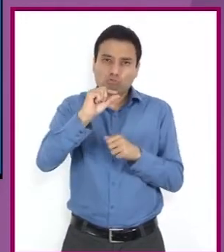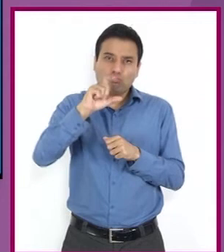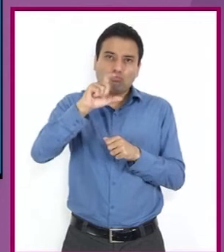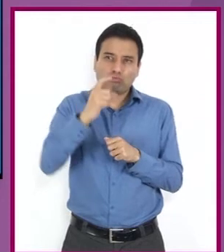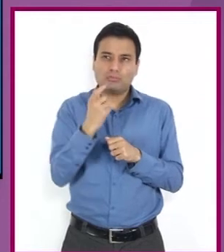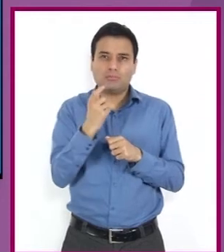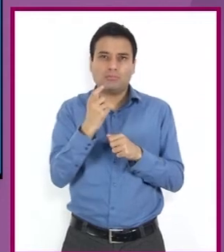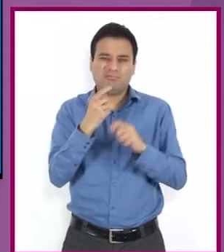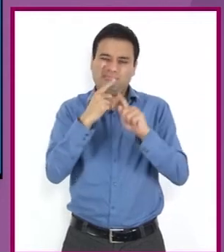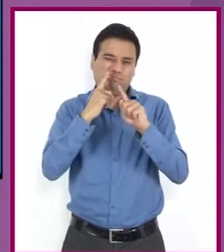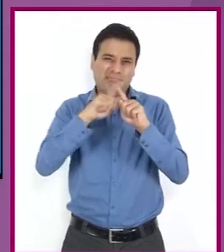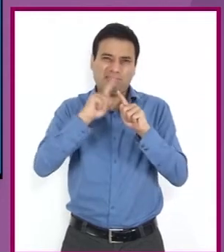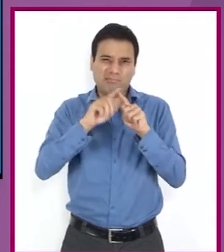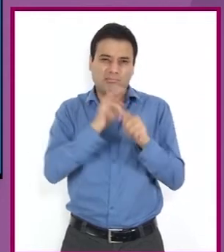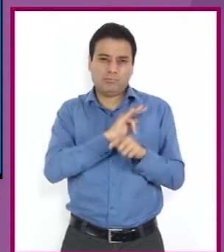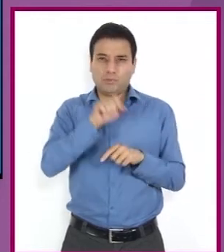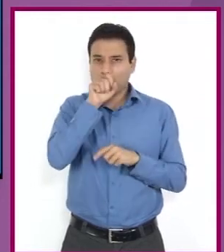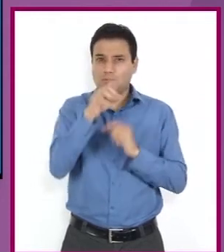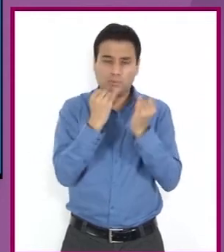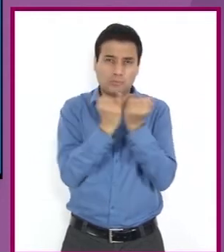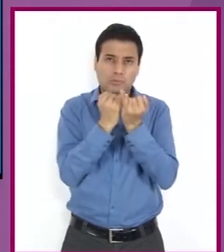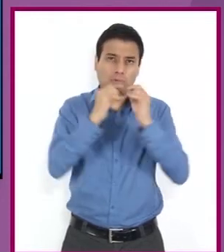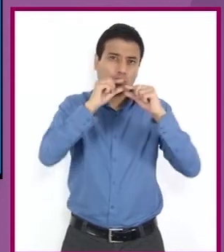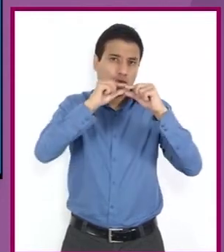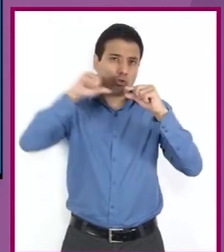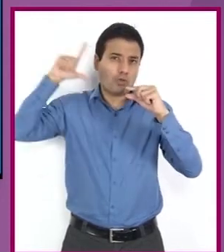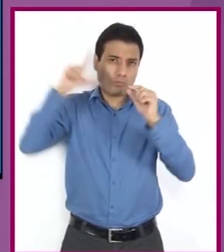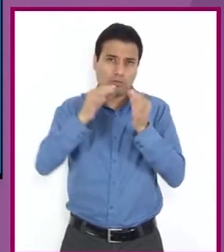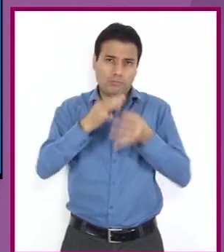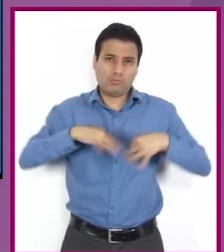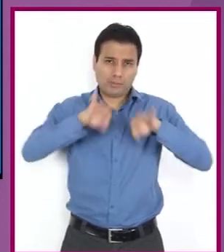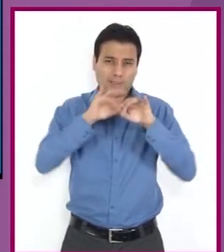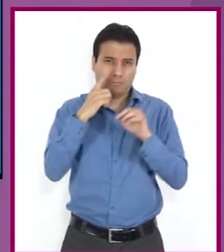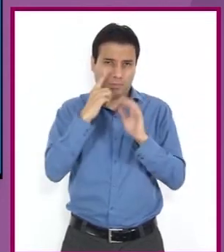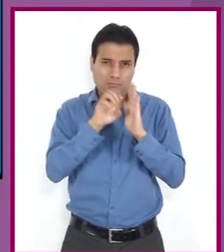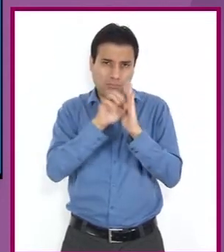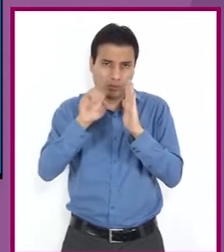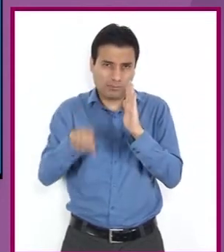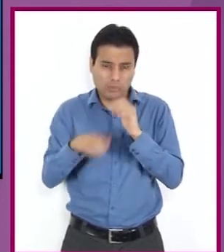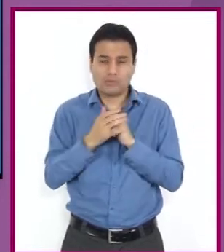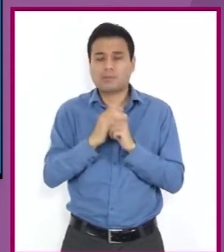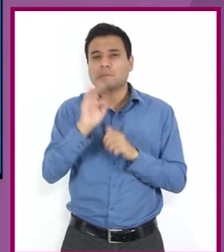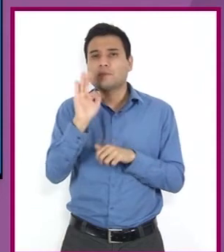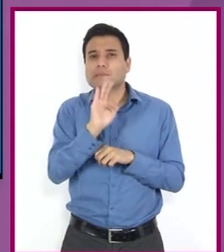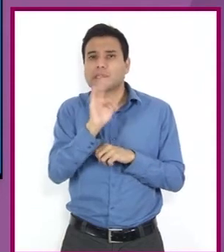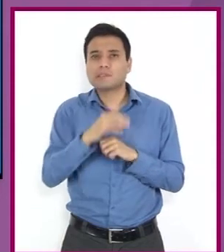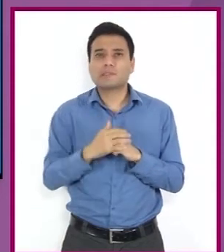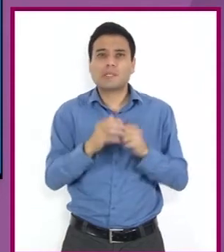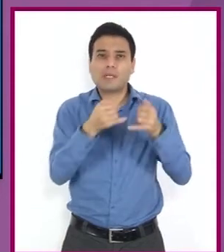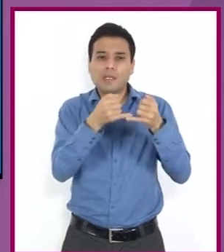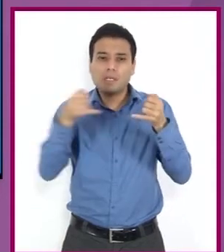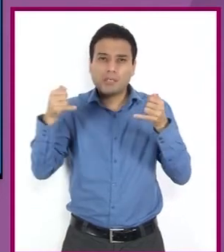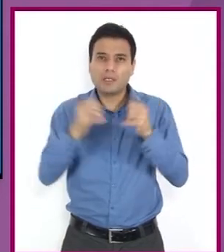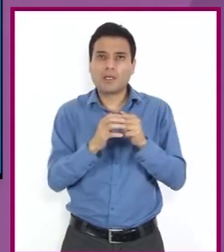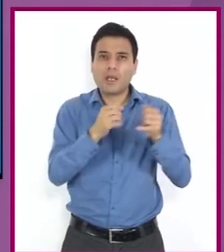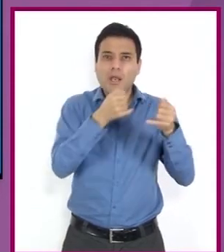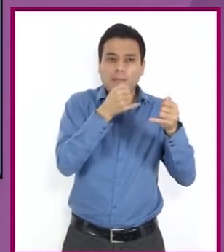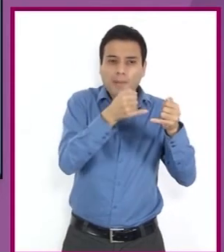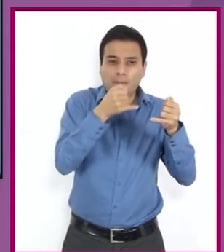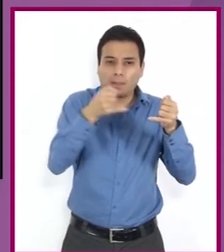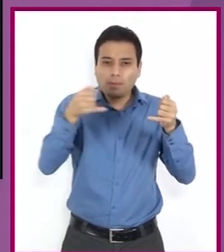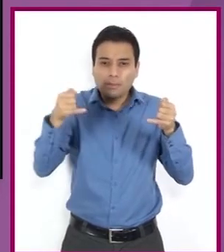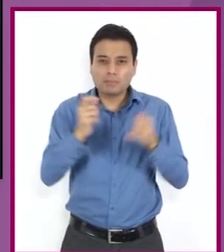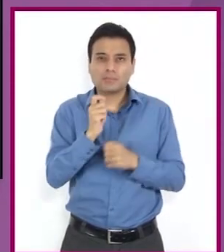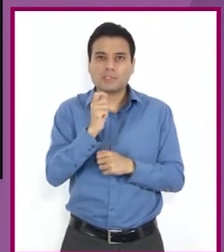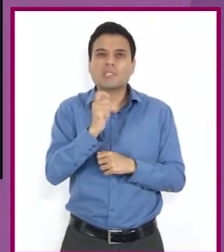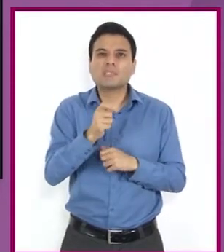grosor. Los globos también ayudan mucho. Por ejemplo, si una línea apuntada es la que envuelve el